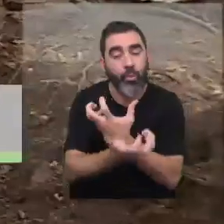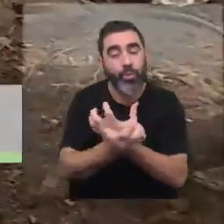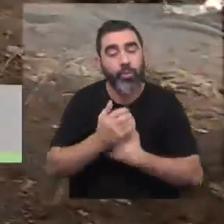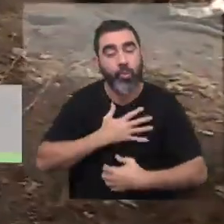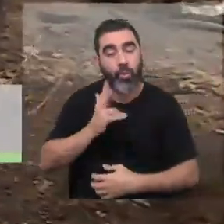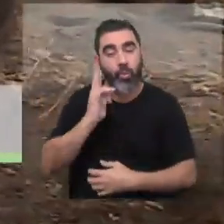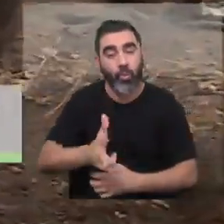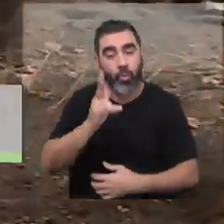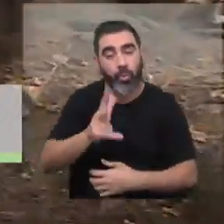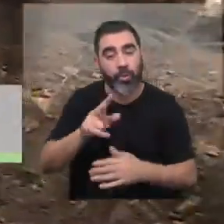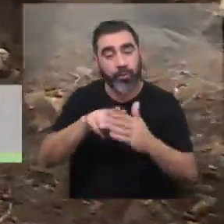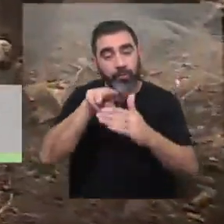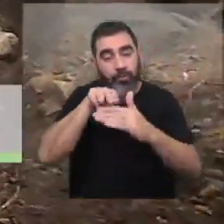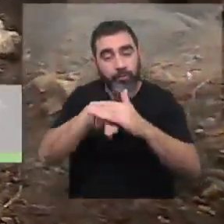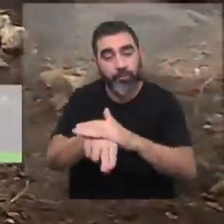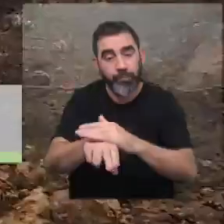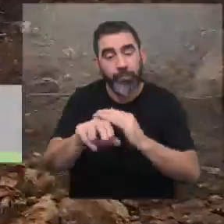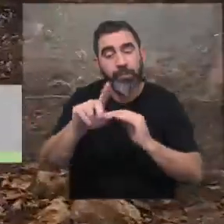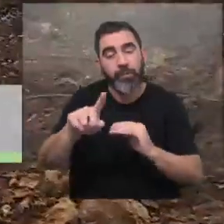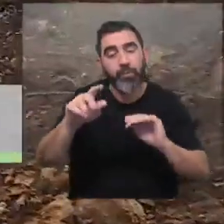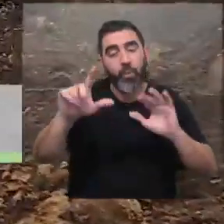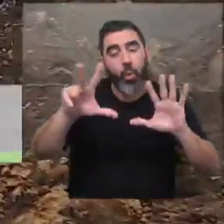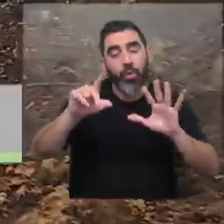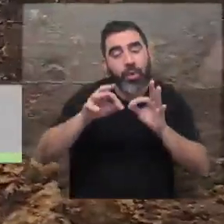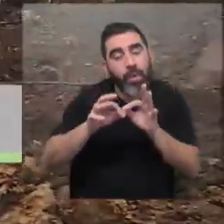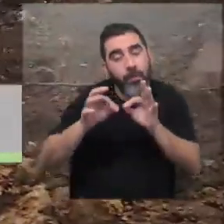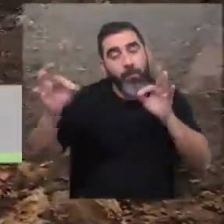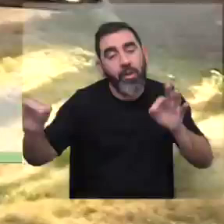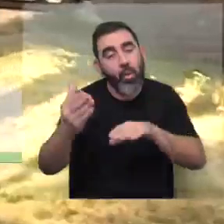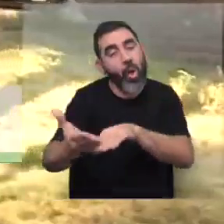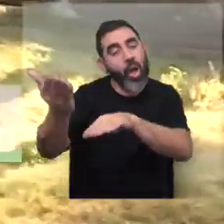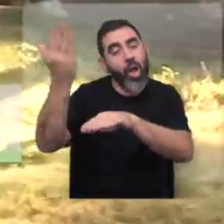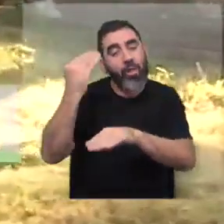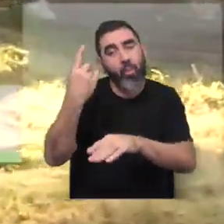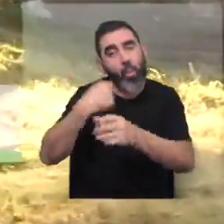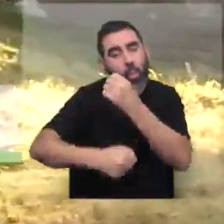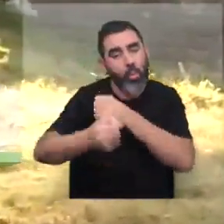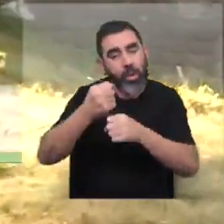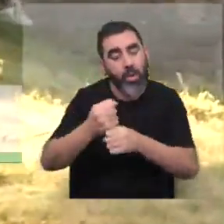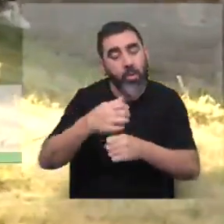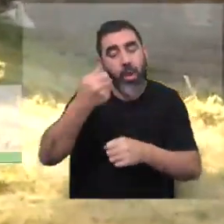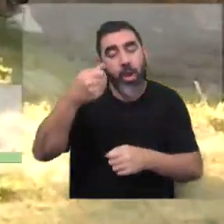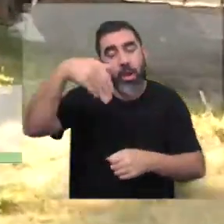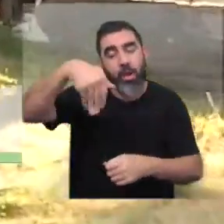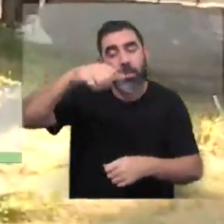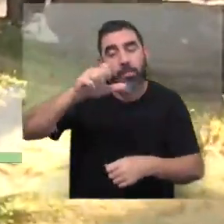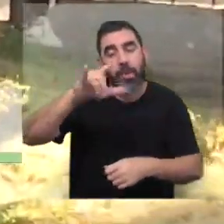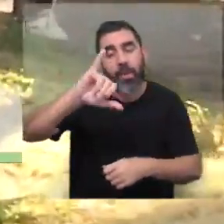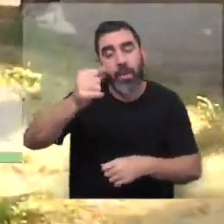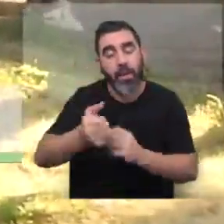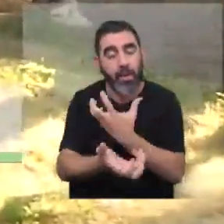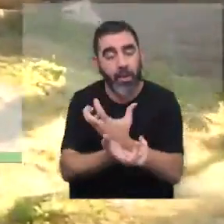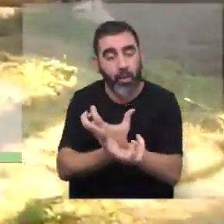humanos el enterramiento está ubicado a unos 180 m de donde hace poco más de un año se encontraron los restos de Amelia